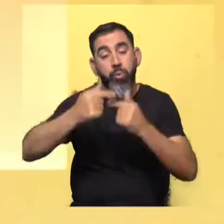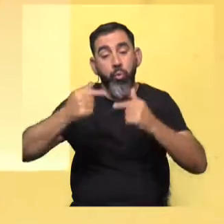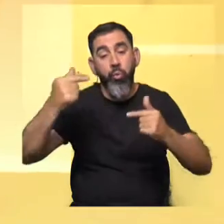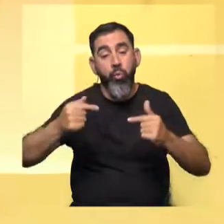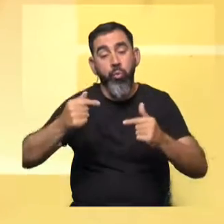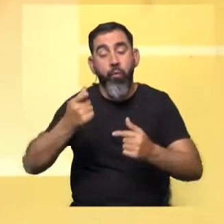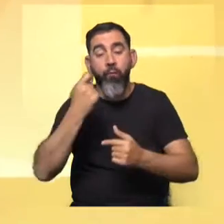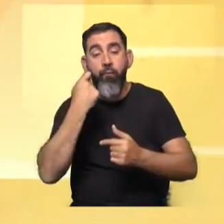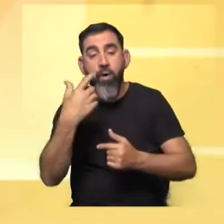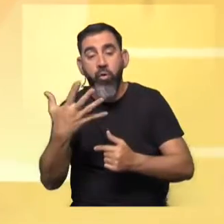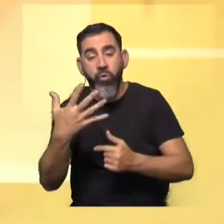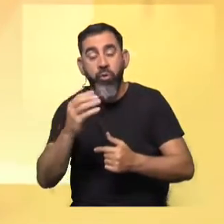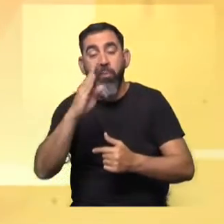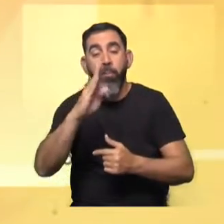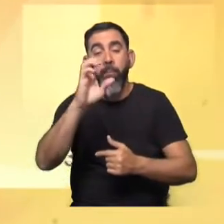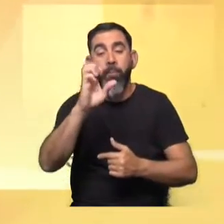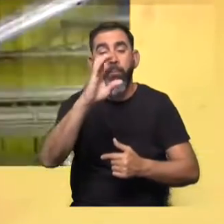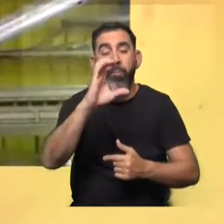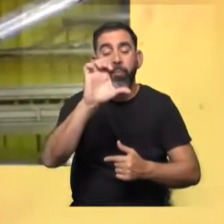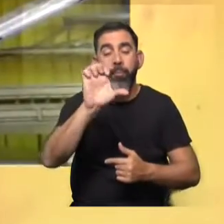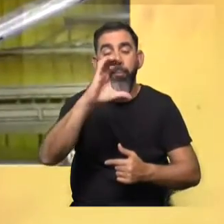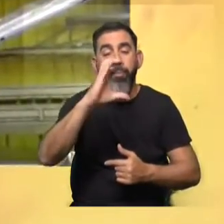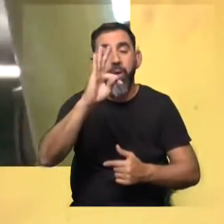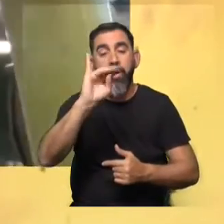de mayor valor agregado como es la pectina.